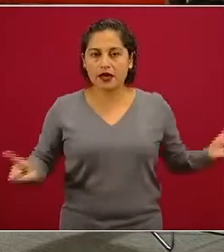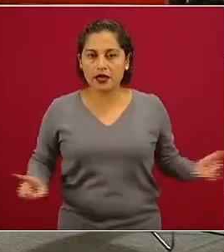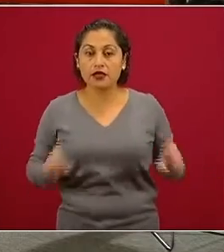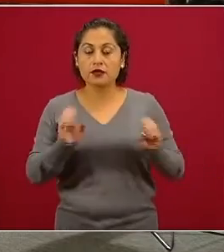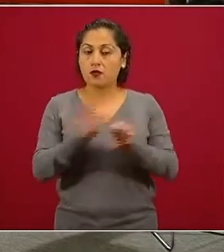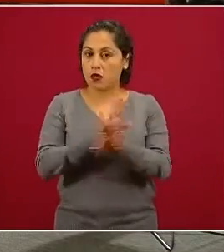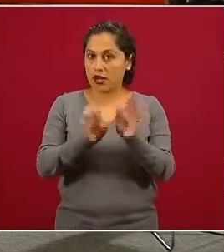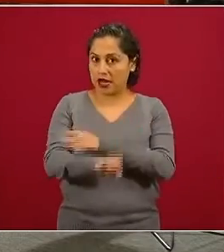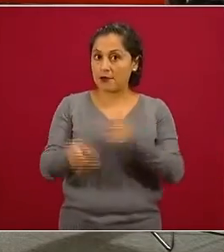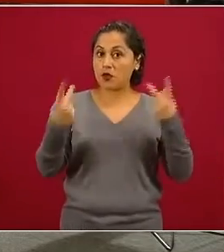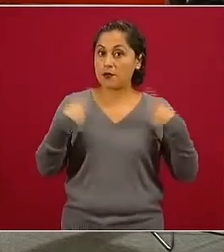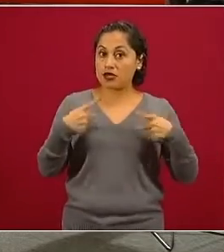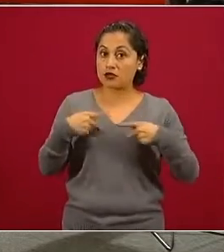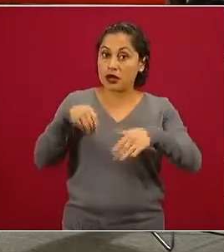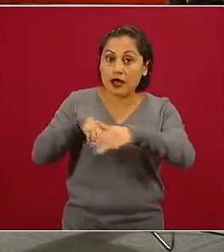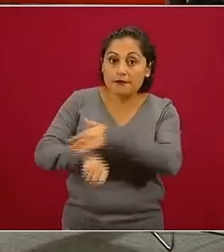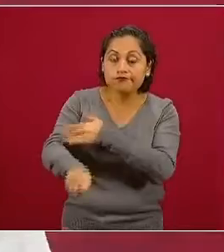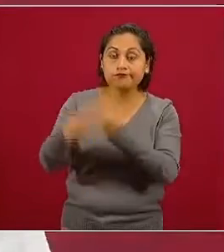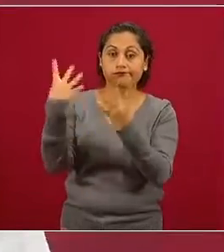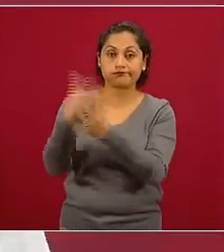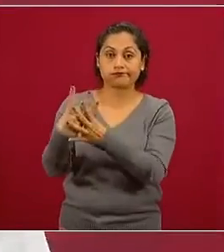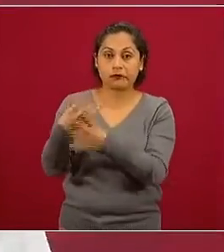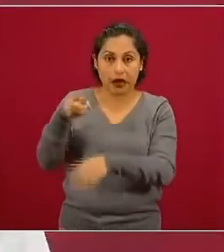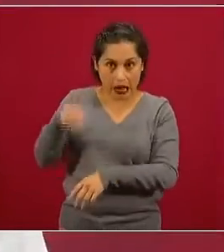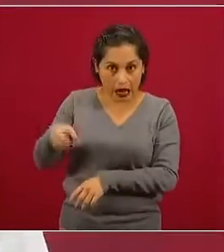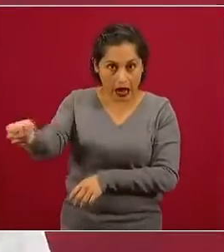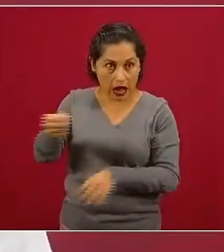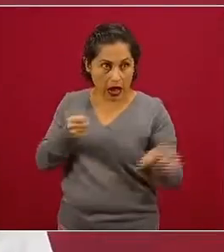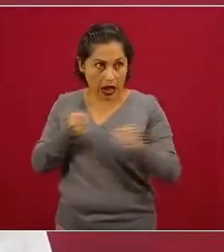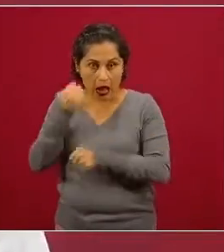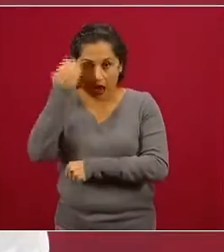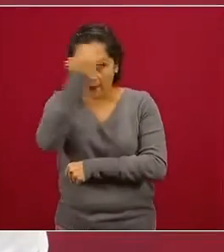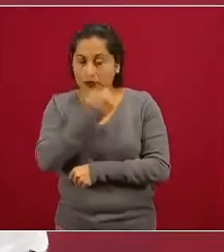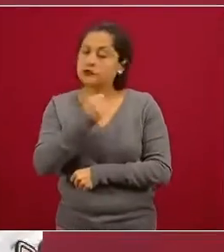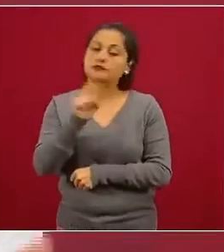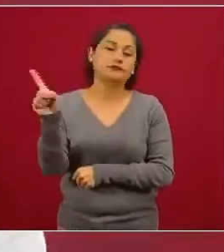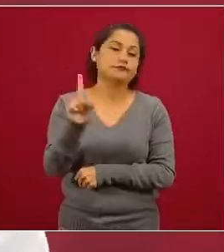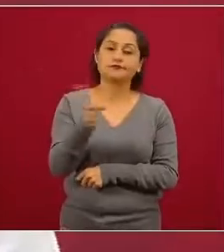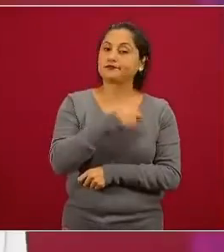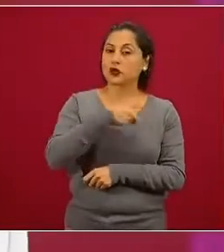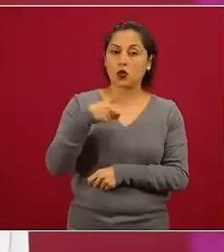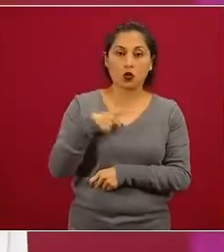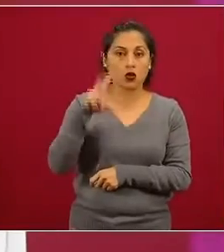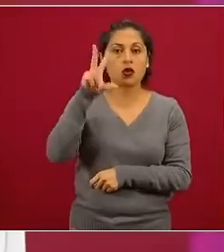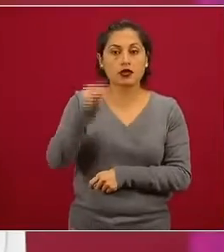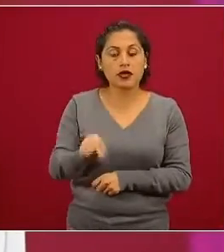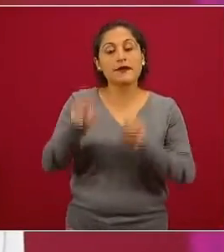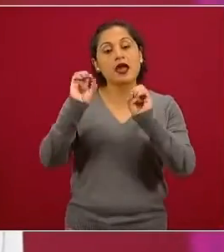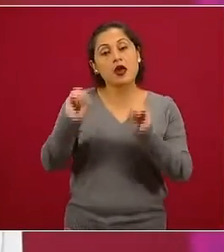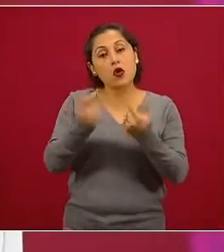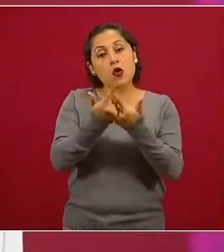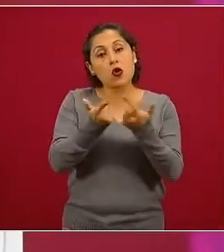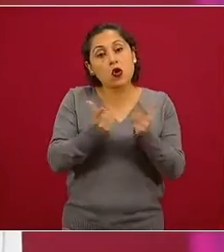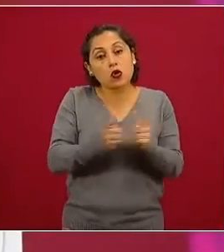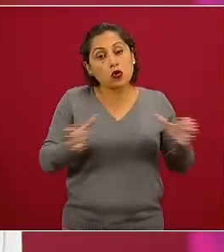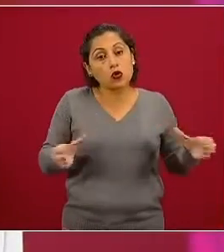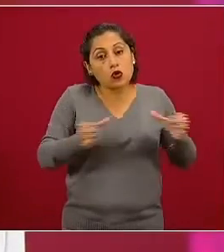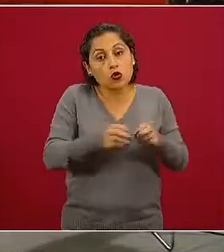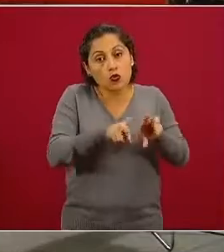voluntariamente podrían participar. Generalmente, por razones éticas y hay estándares internacionales, no deben participar